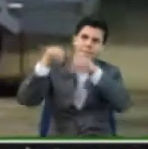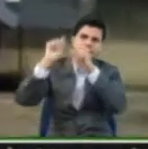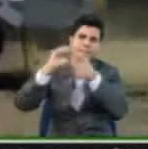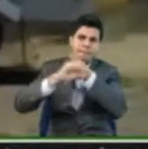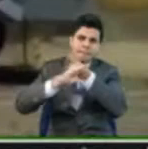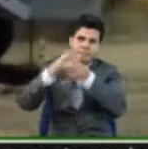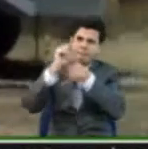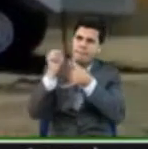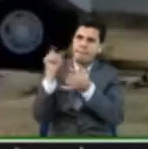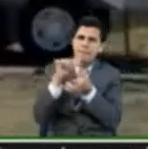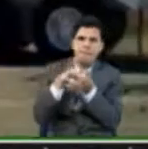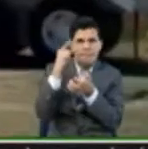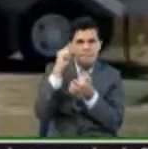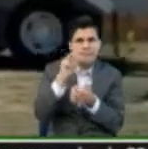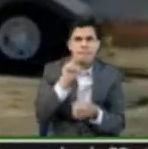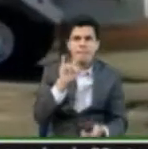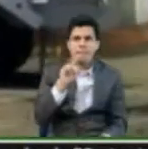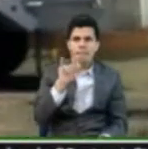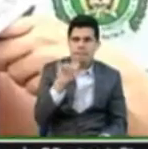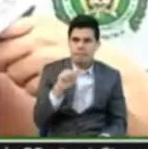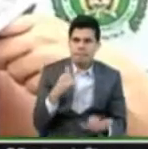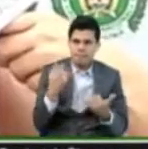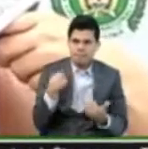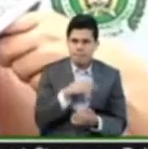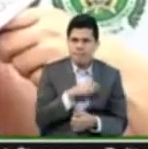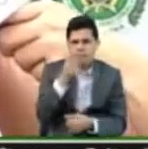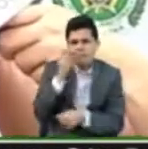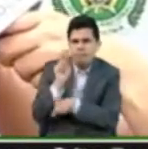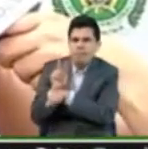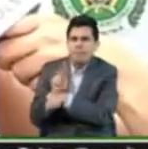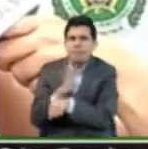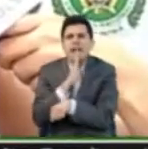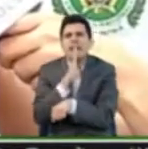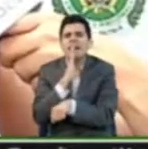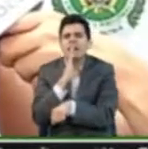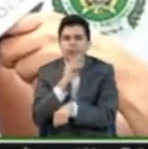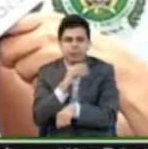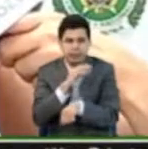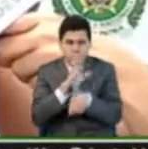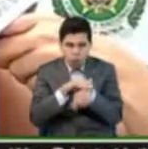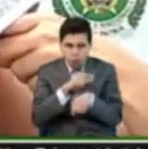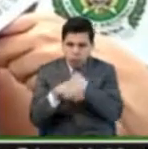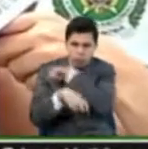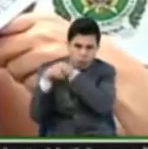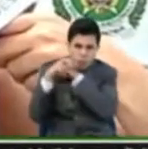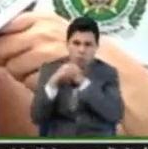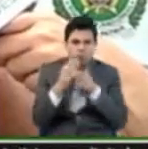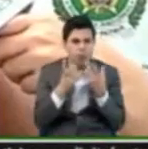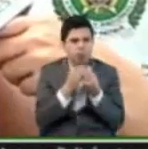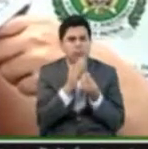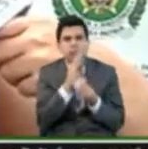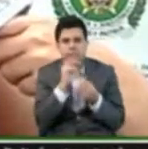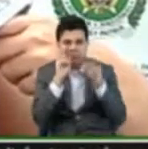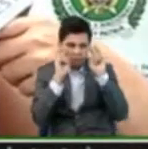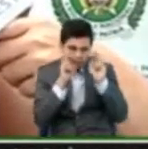atlántica, saliendo por el Zulia, y lo que estamos es verificando quiénes son los que están involucrados en este hurto para